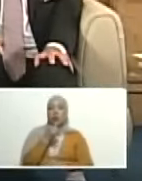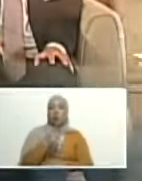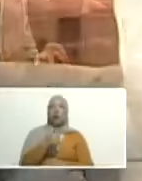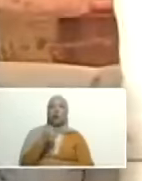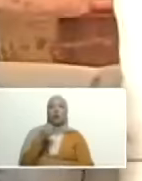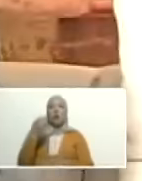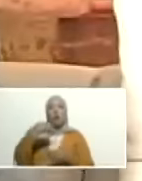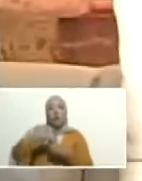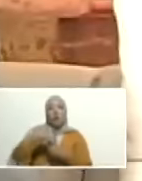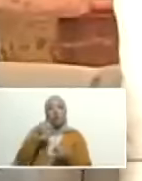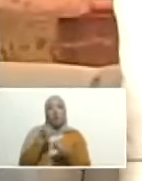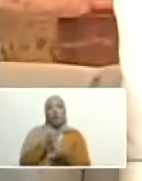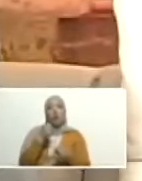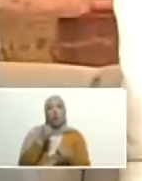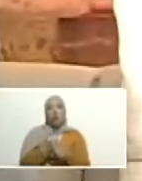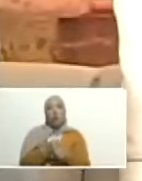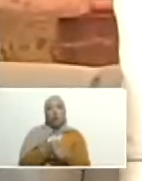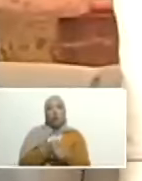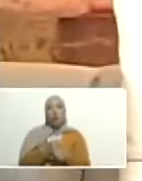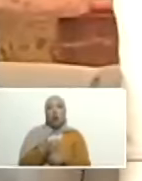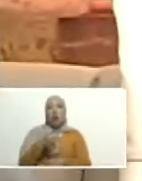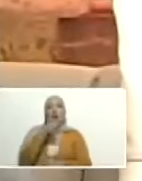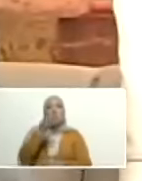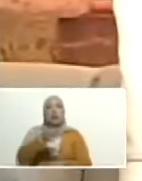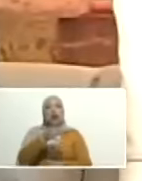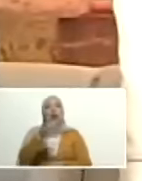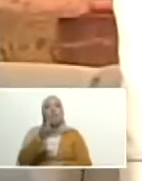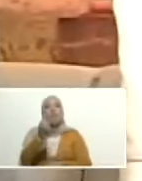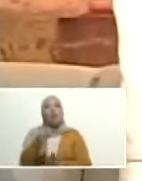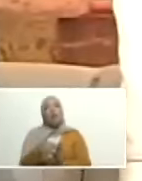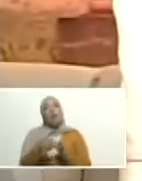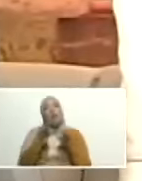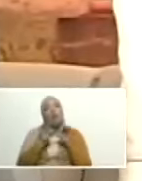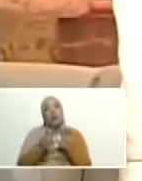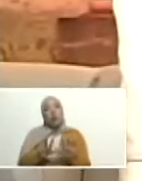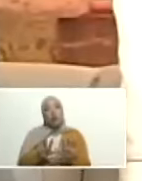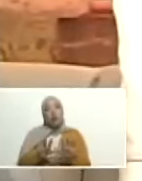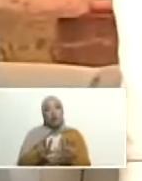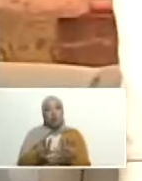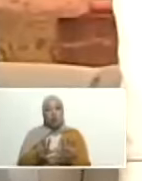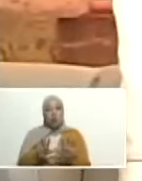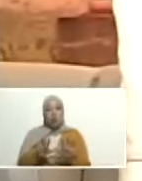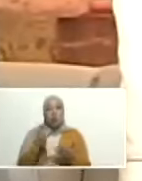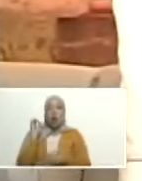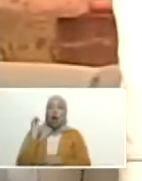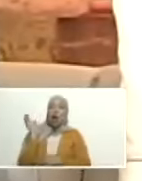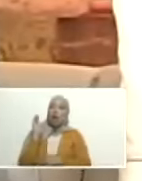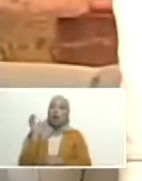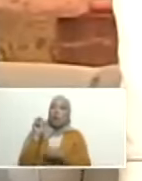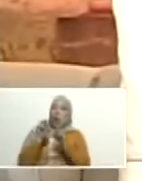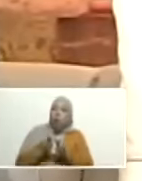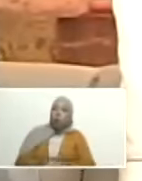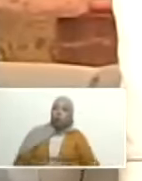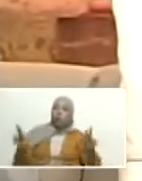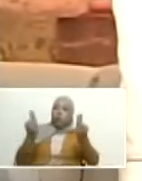inclusive cuando yo fui en septiembre de 2018 a la Asamblea General de Naciones